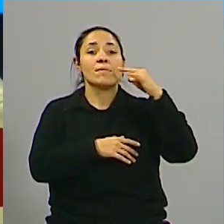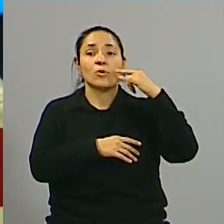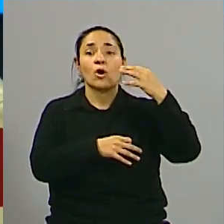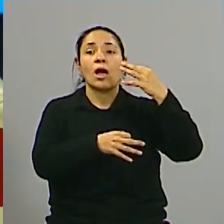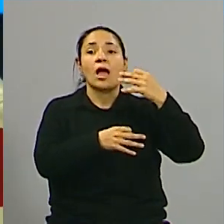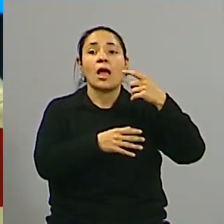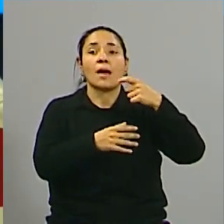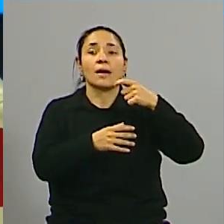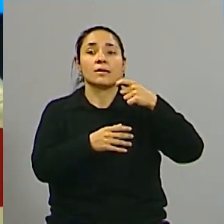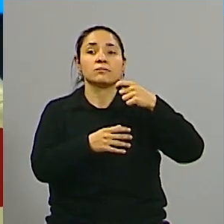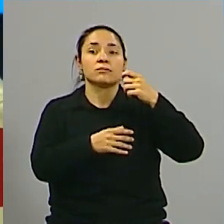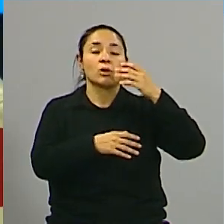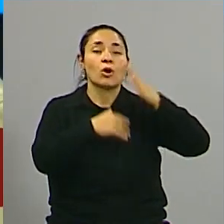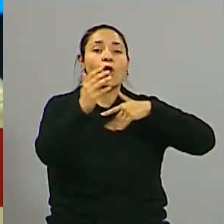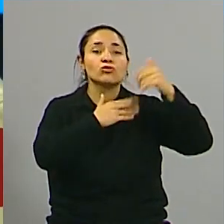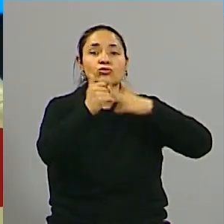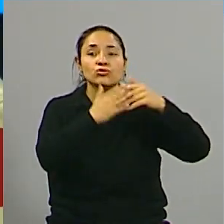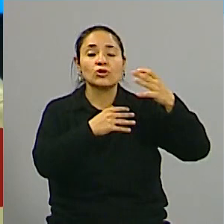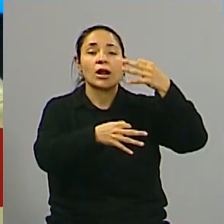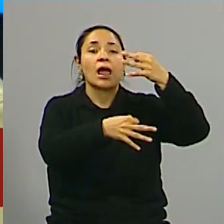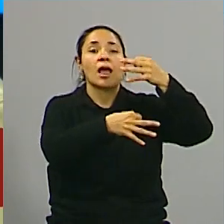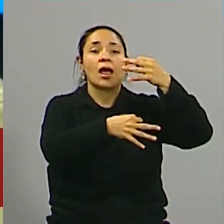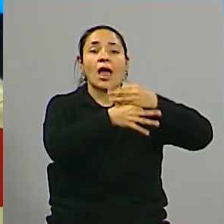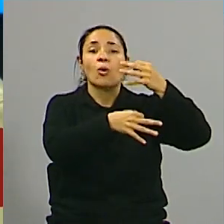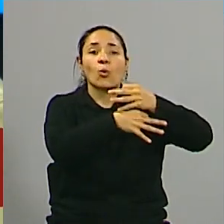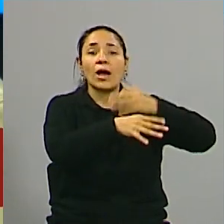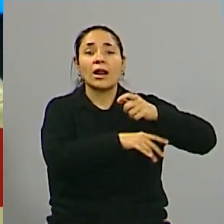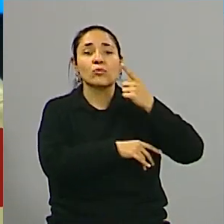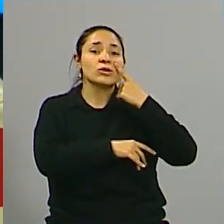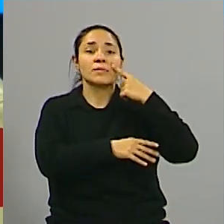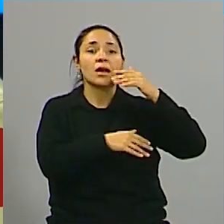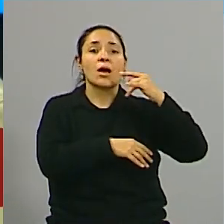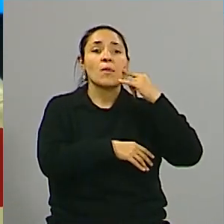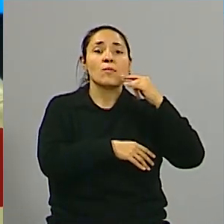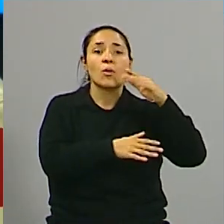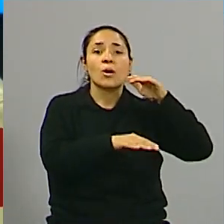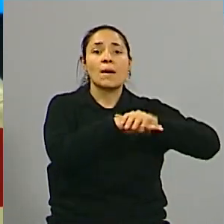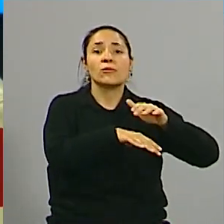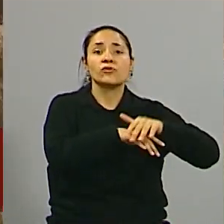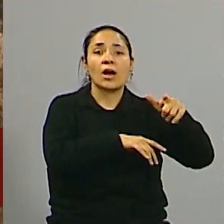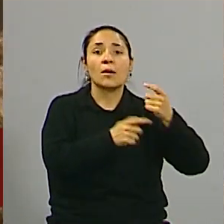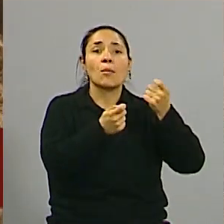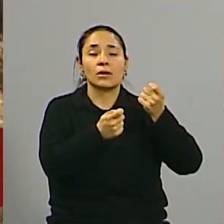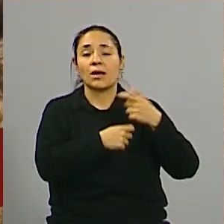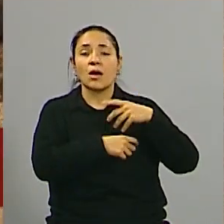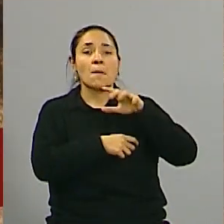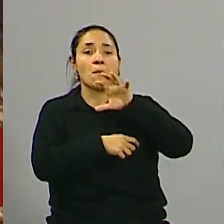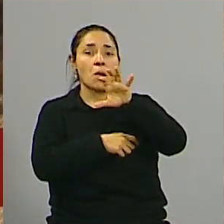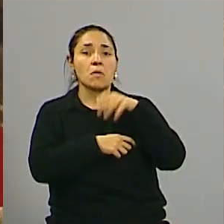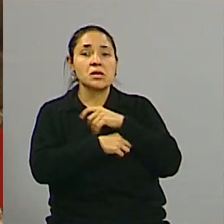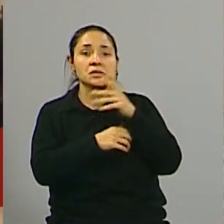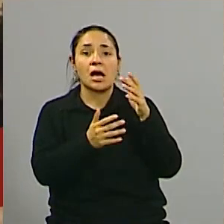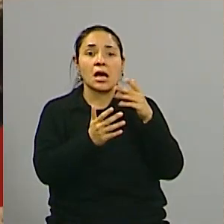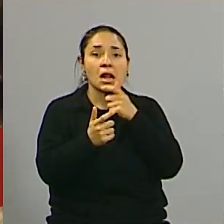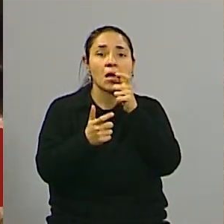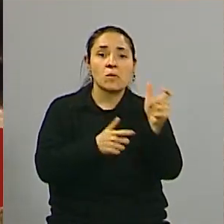tarea provincial, la seguridad, cuerpos de preventores en algunos departamentos. Y bueno, en Las Heras no podemos ni pensar ni en educación ni en